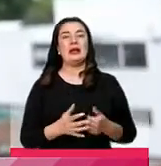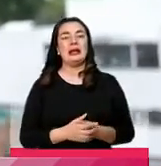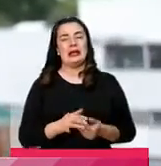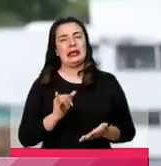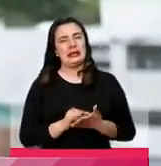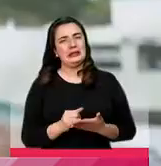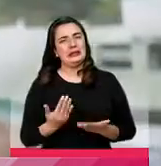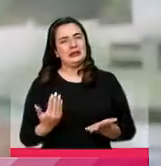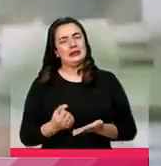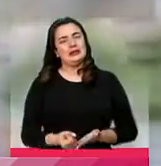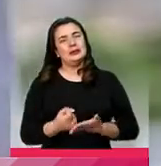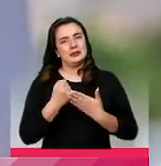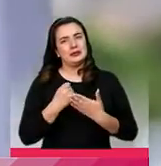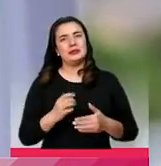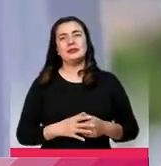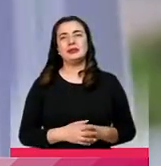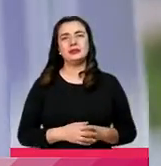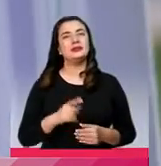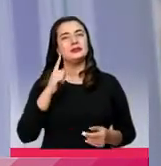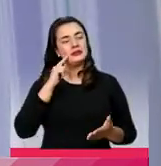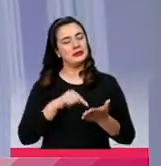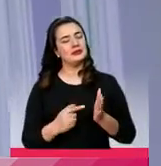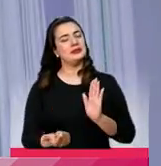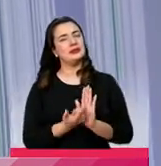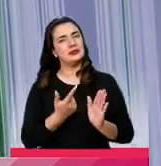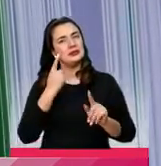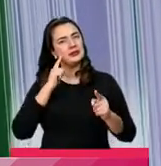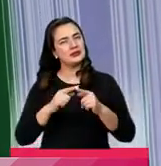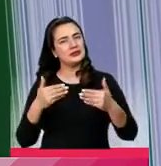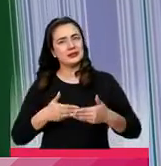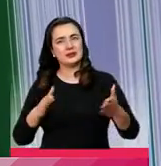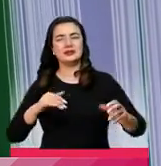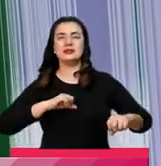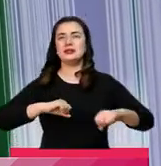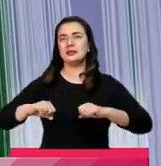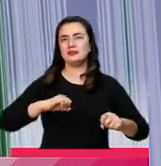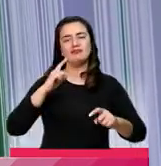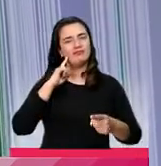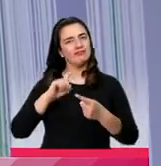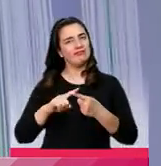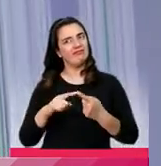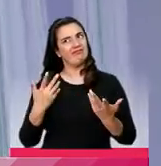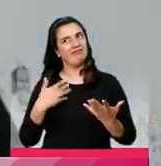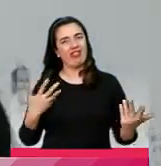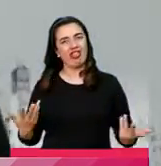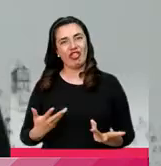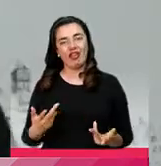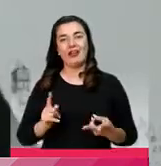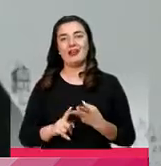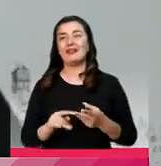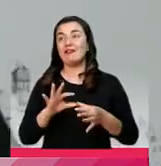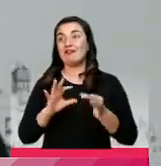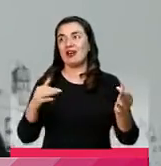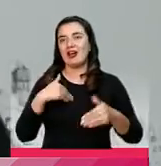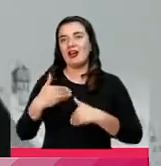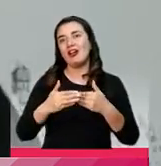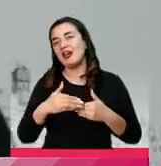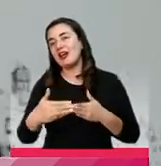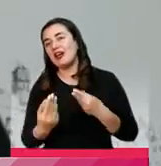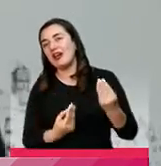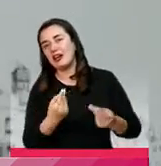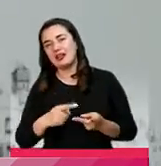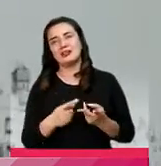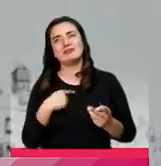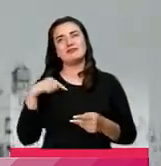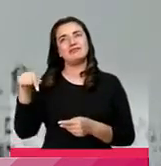a hacer el libro para ampliar mucho más esa idea de dónde viene la frase, a dónde va, explorar